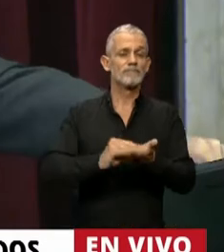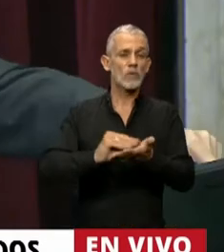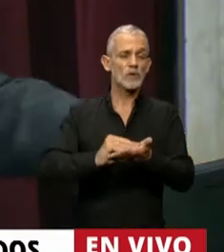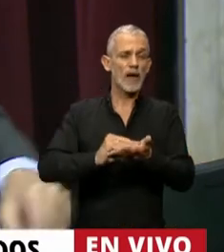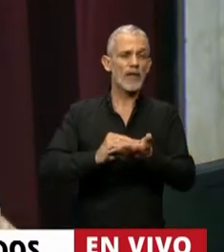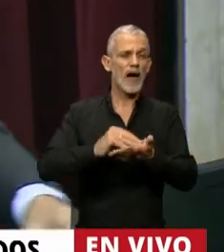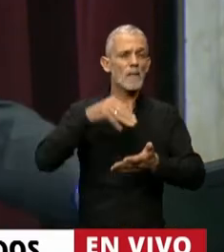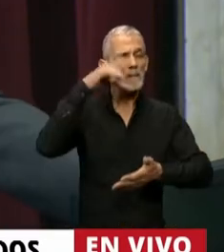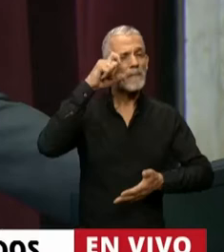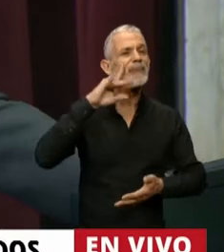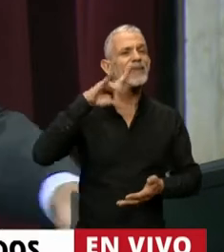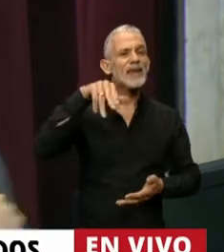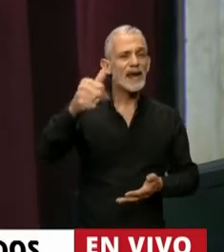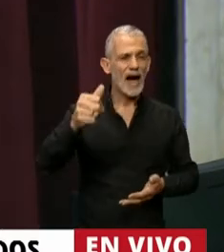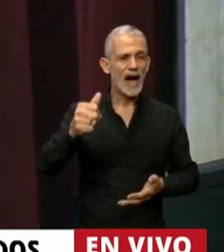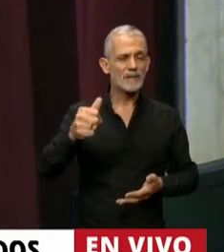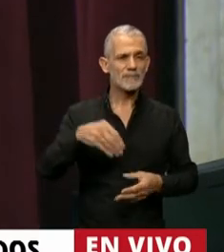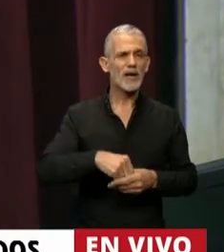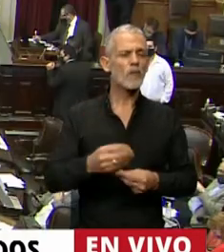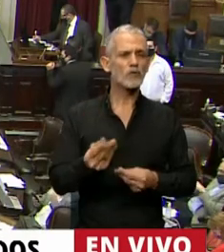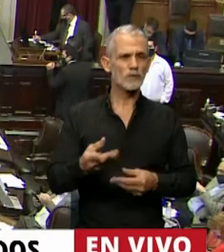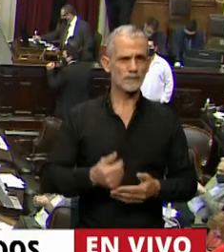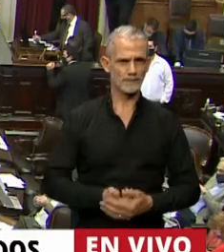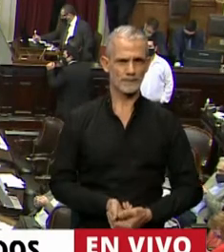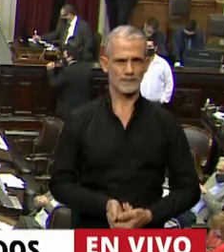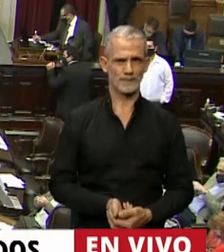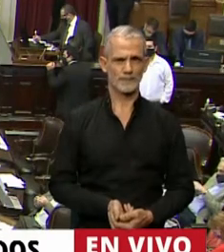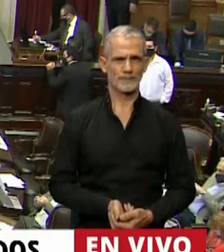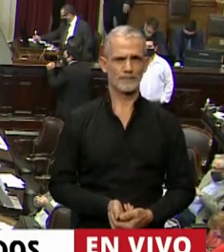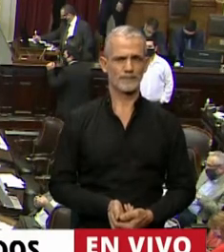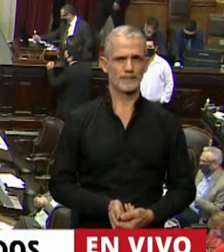Diputada Gladys Medina, el sentido de su voto.